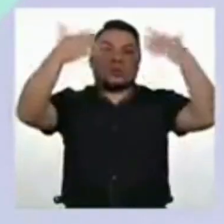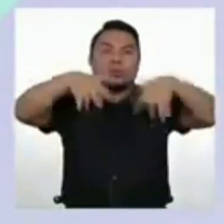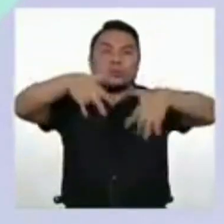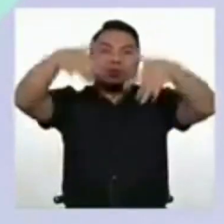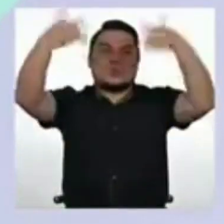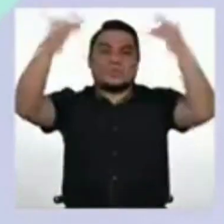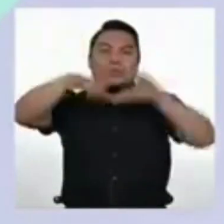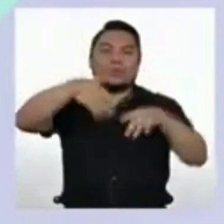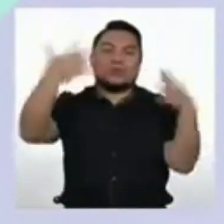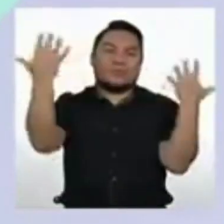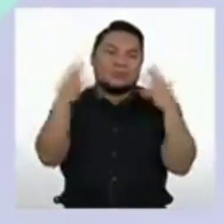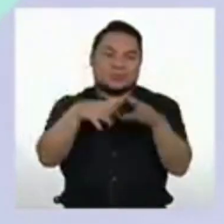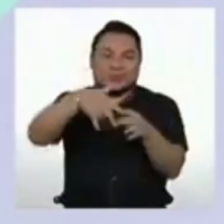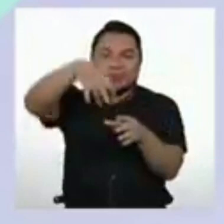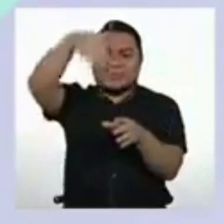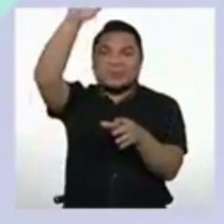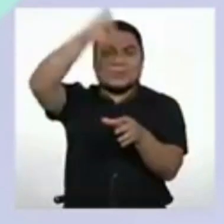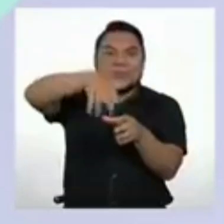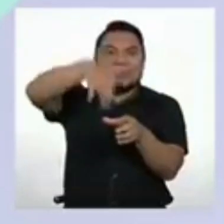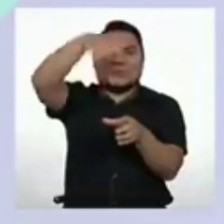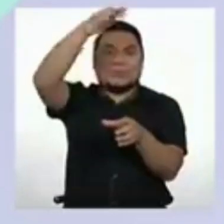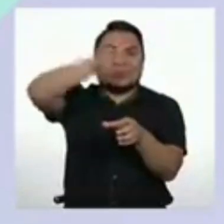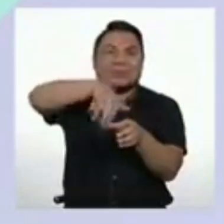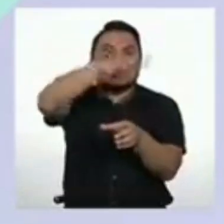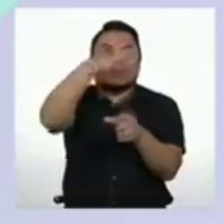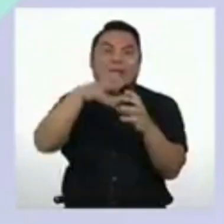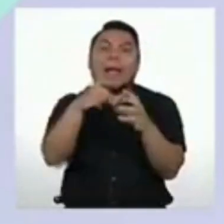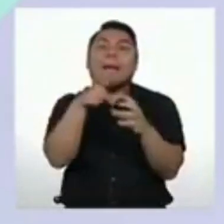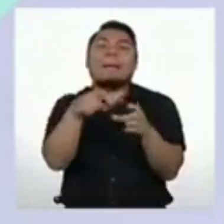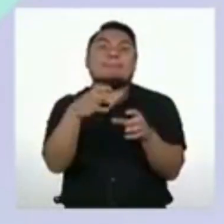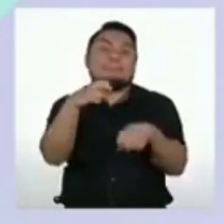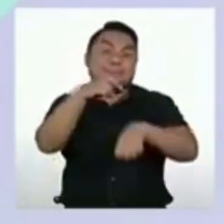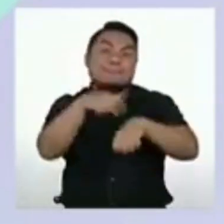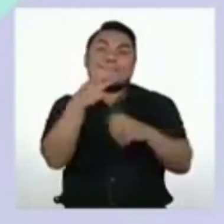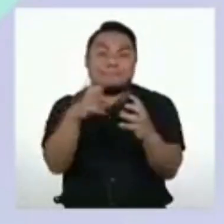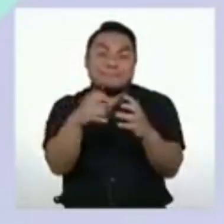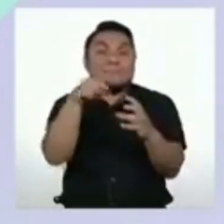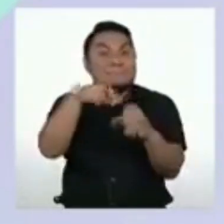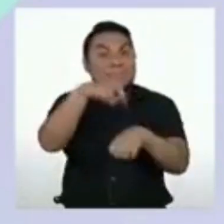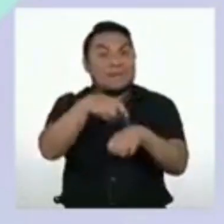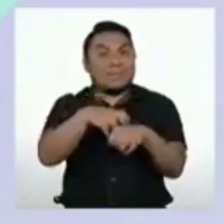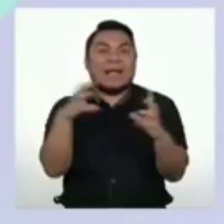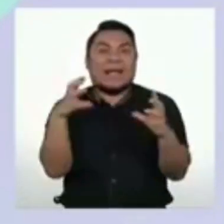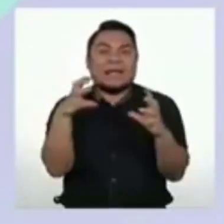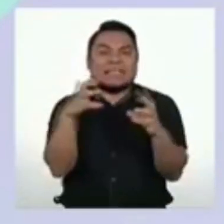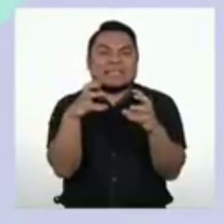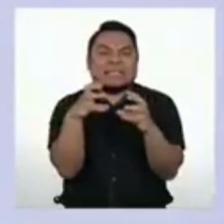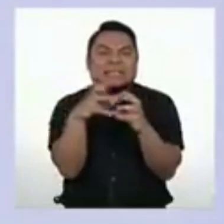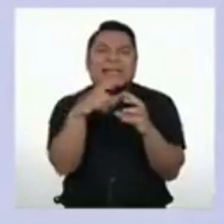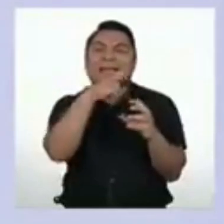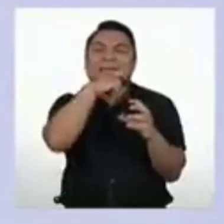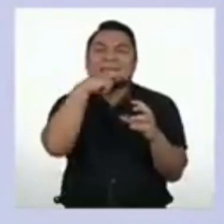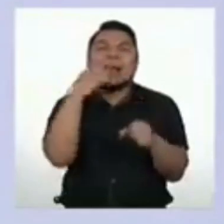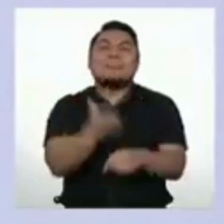otras palabras, se evapora y la papa comienza a deshidratarse por perder esta importante cantidad de